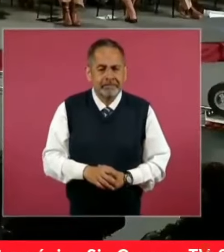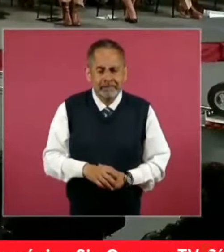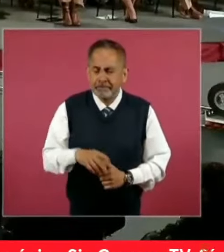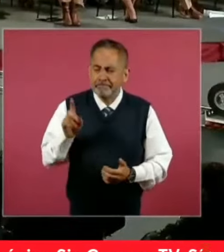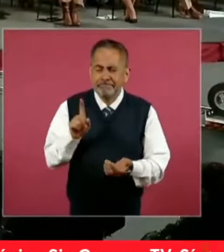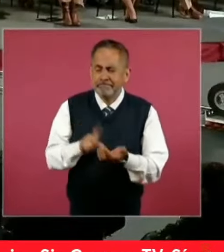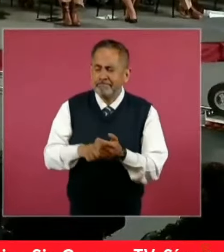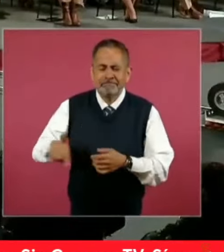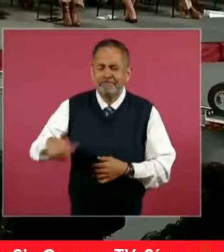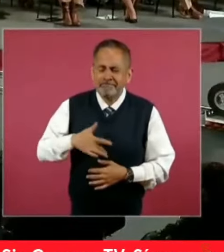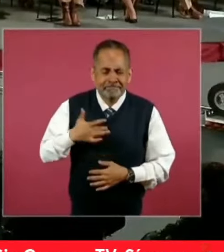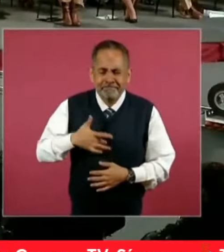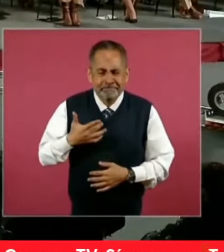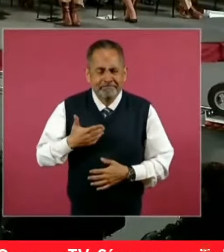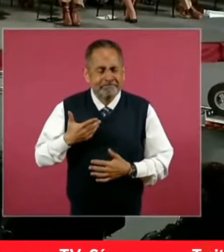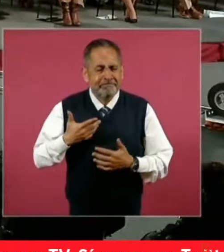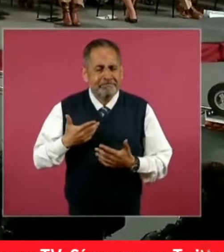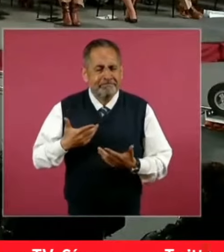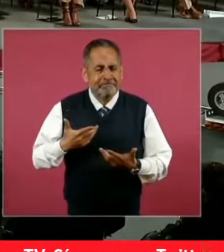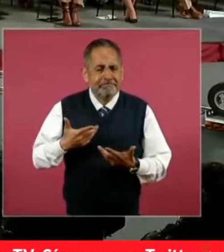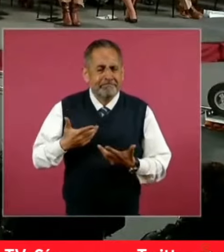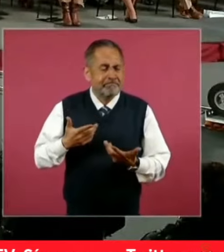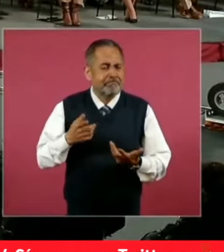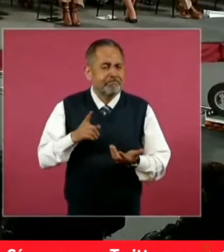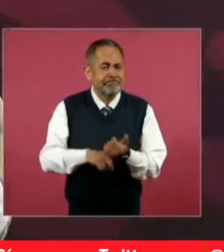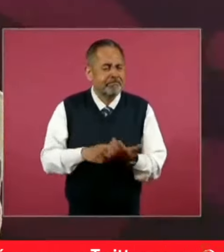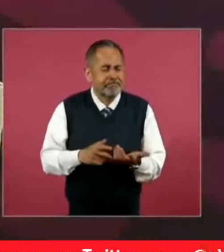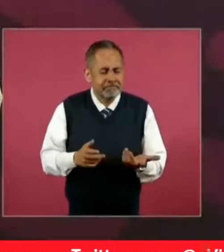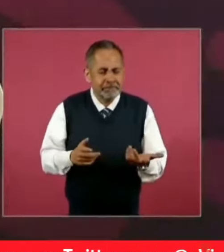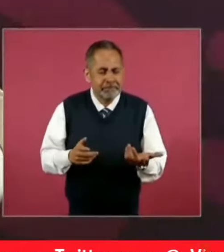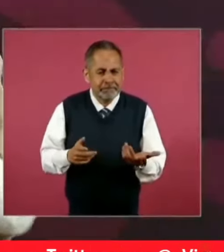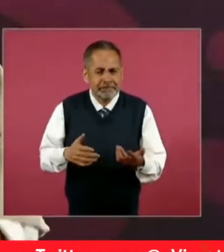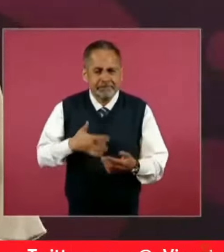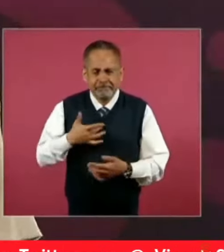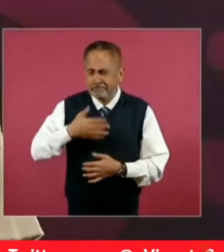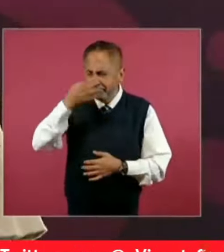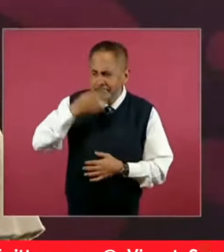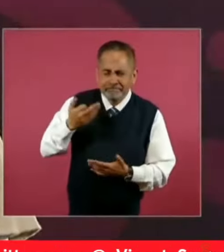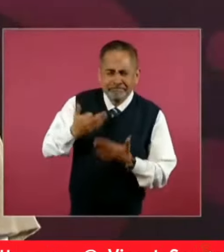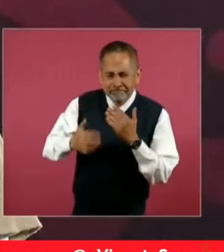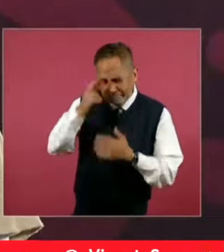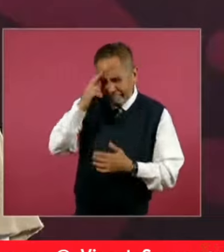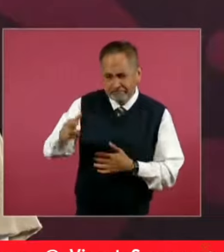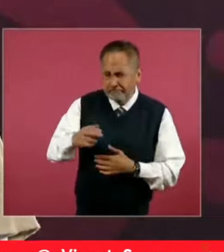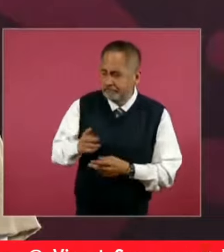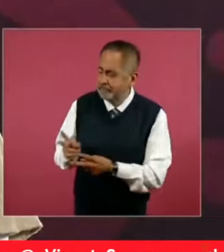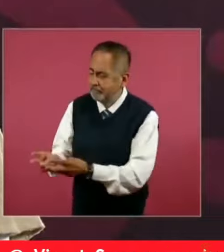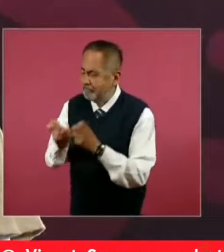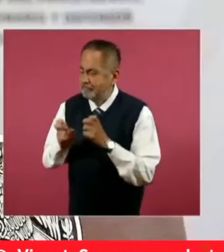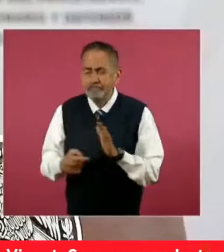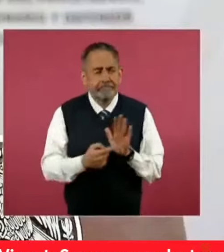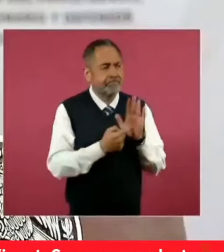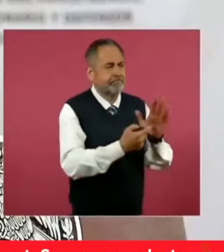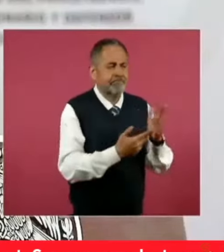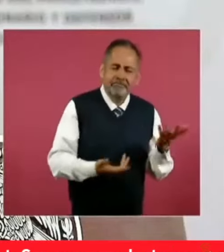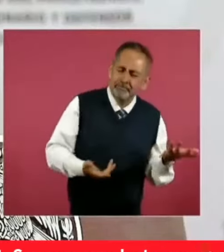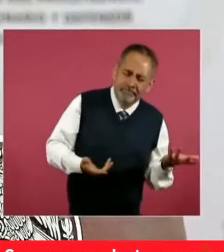un sentimiento pues, no muy digno, no muy padre de poder